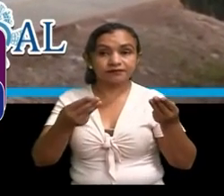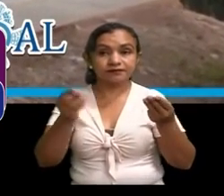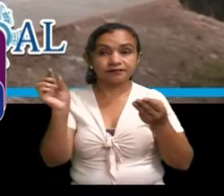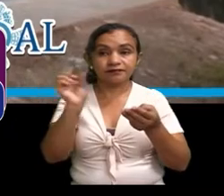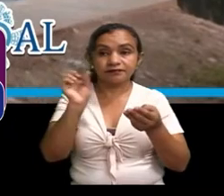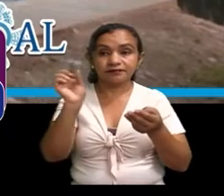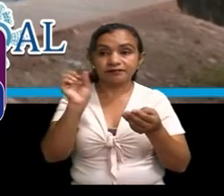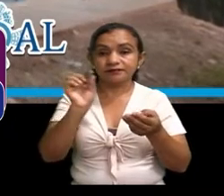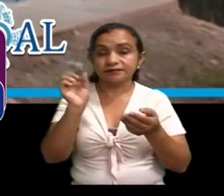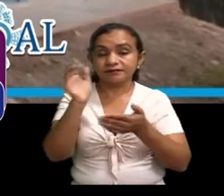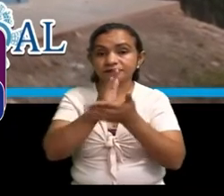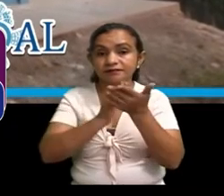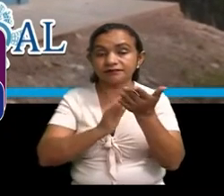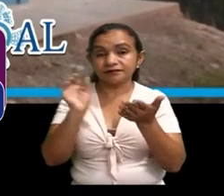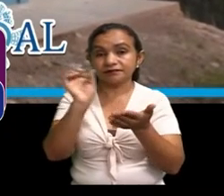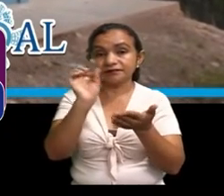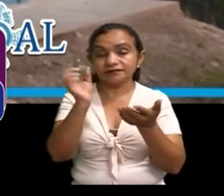préstamos. Nosotros